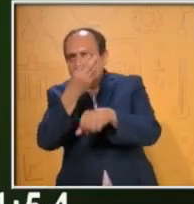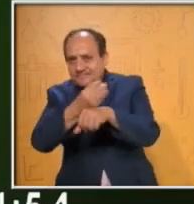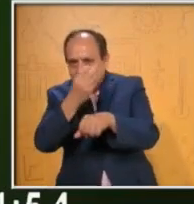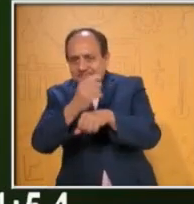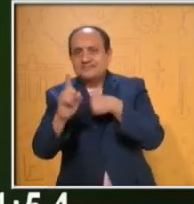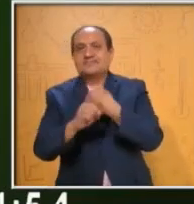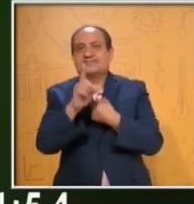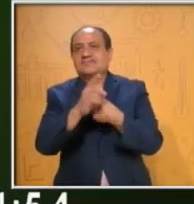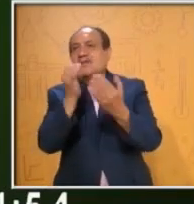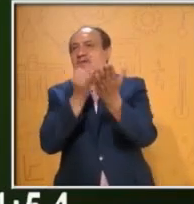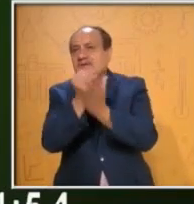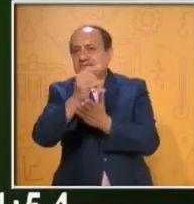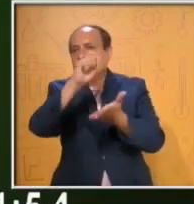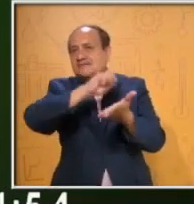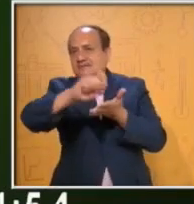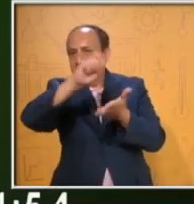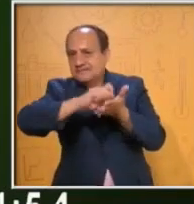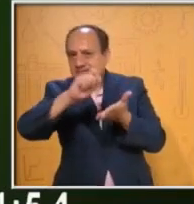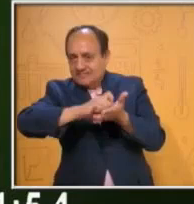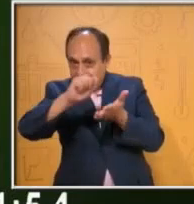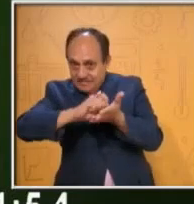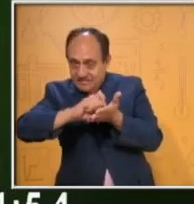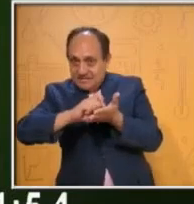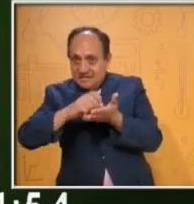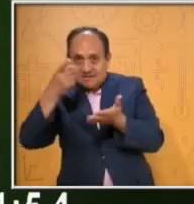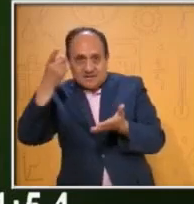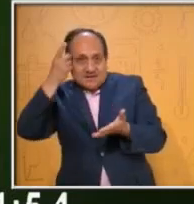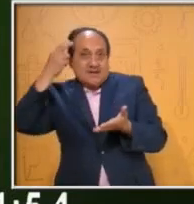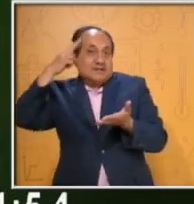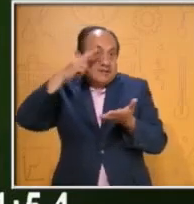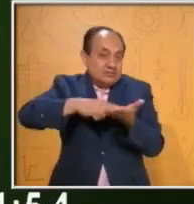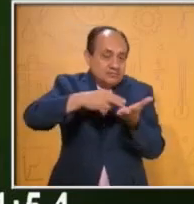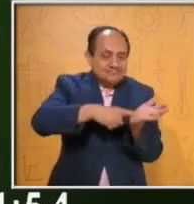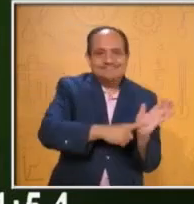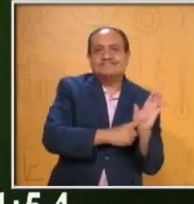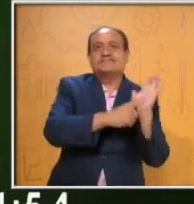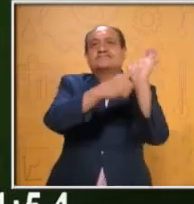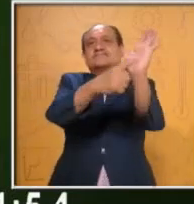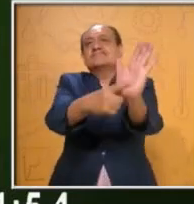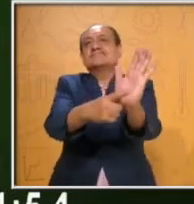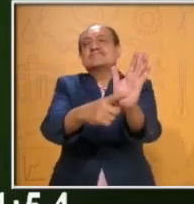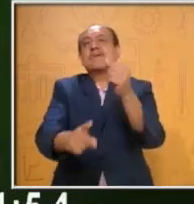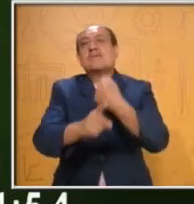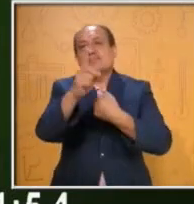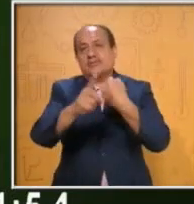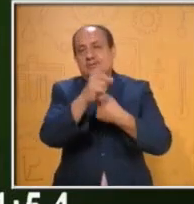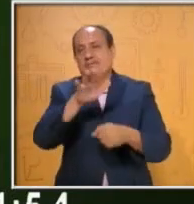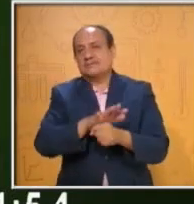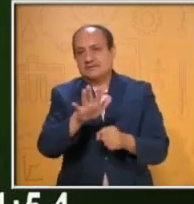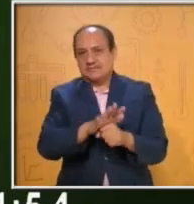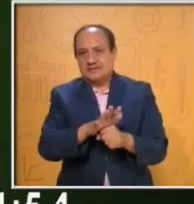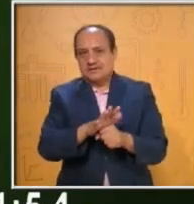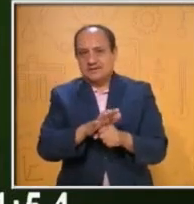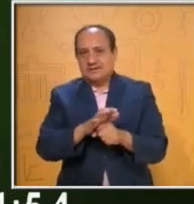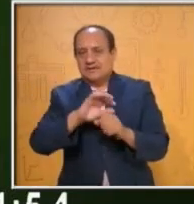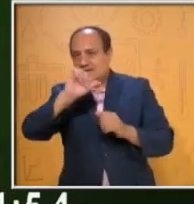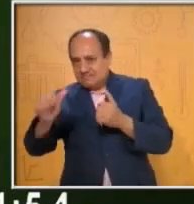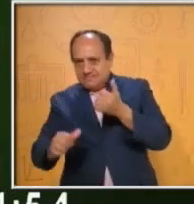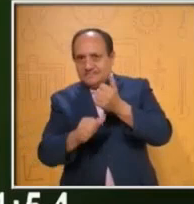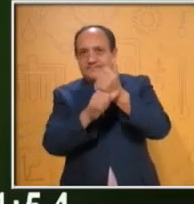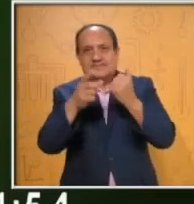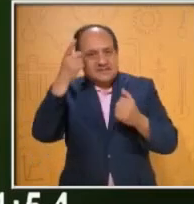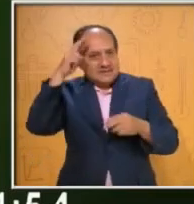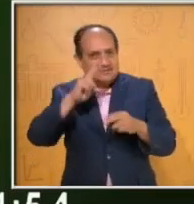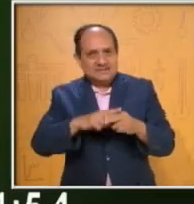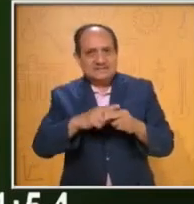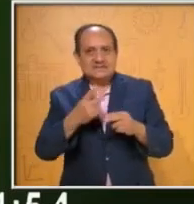y decidieron escribirle una carta al director expresando el problema. El subdirector pasó la queja